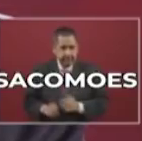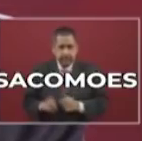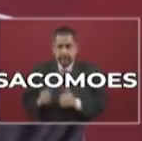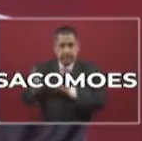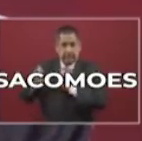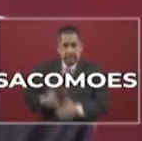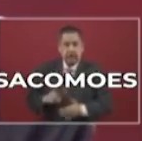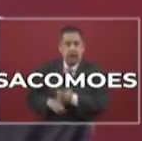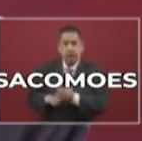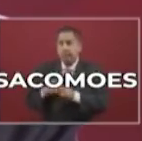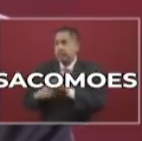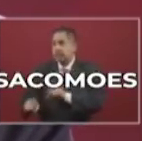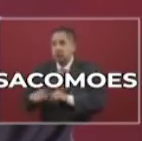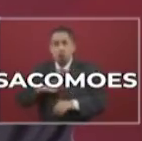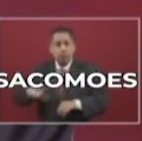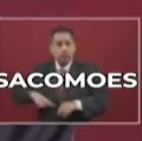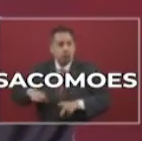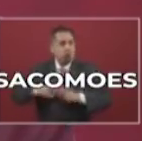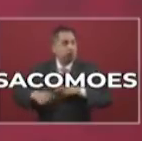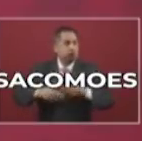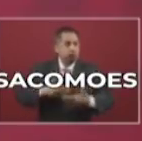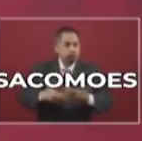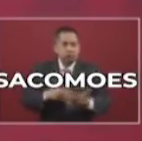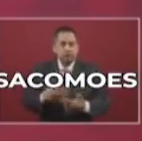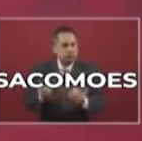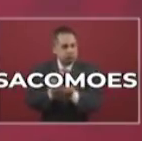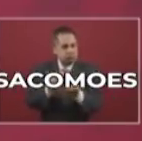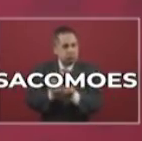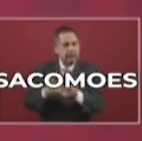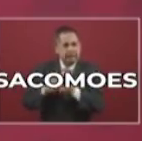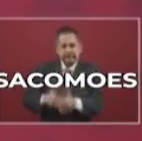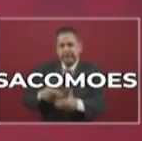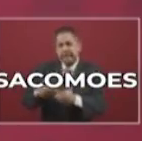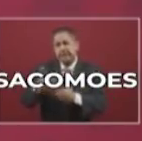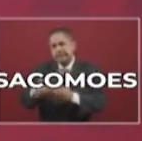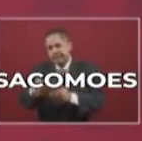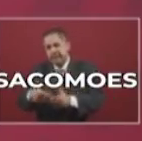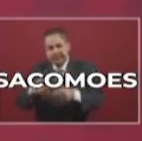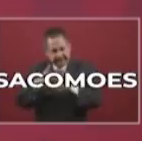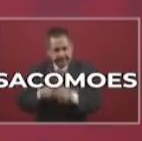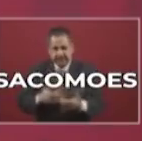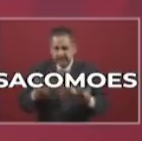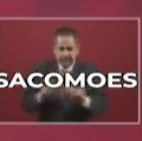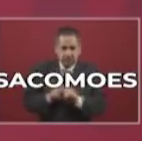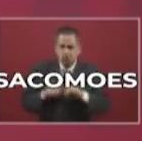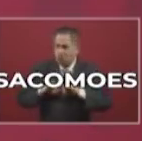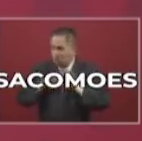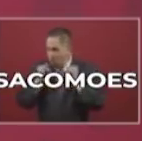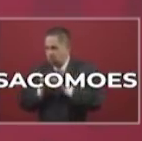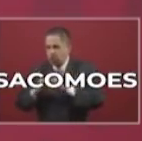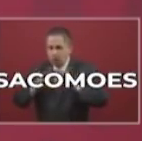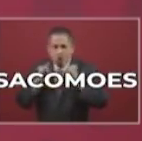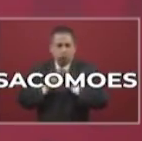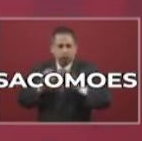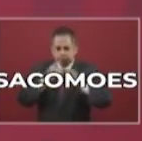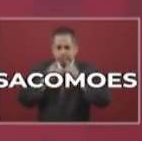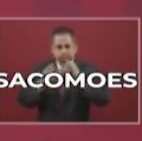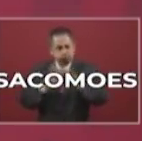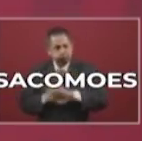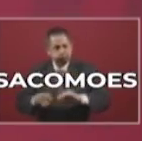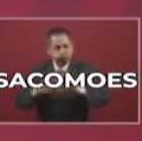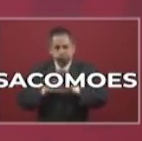a periodistas preguntarle, señor presidente, ¿qué pasó? Cuéntenos por qué esto, eso que usted está diciendo. Por ejemplo, estaba todo el tema de que